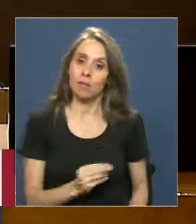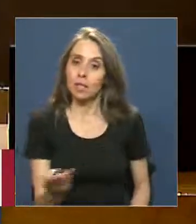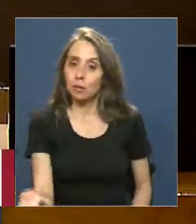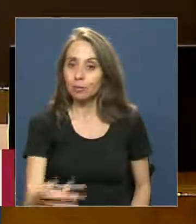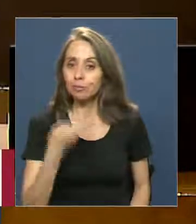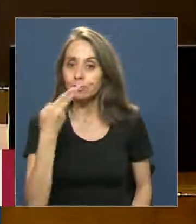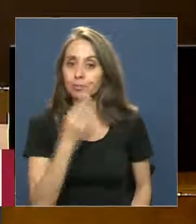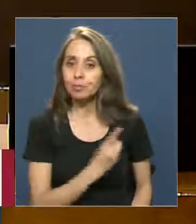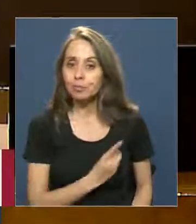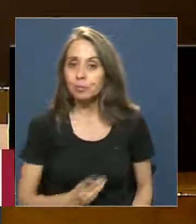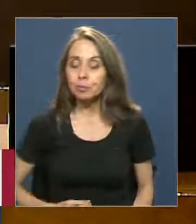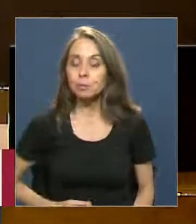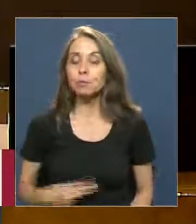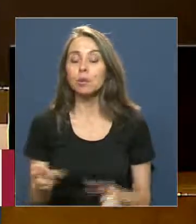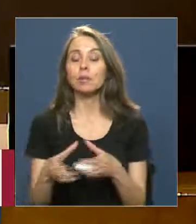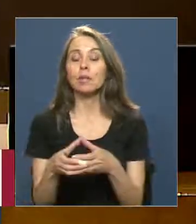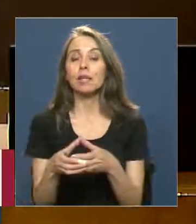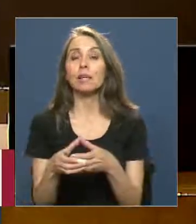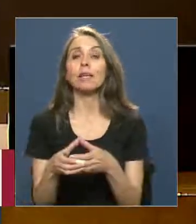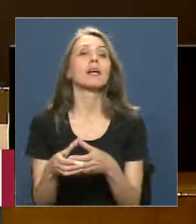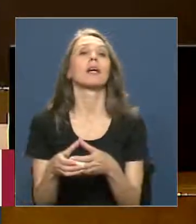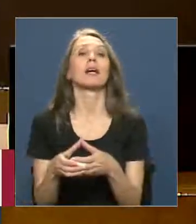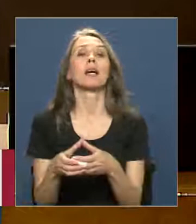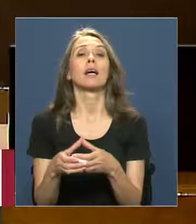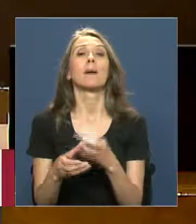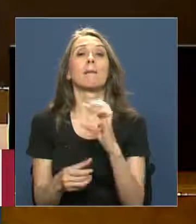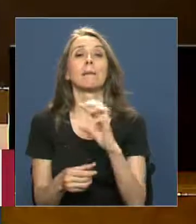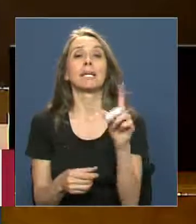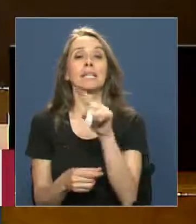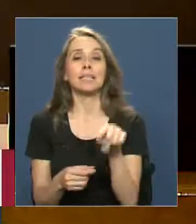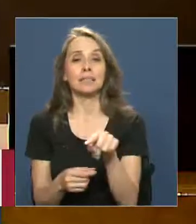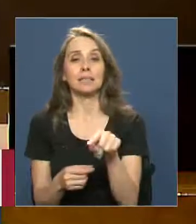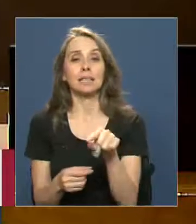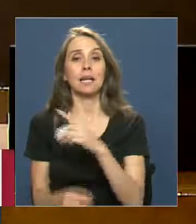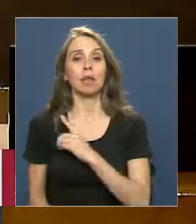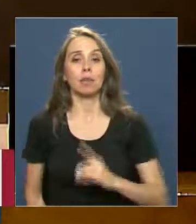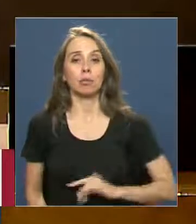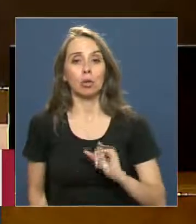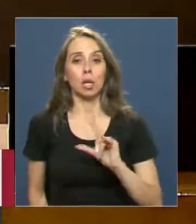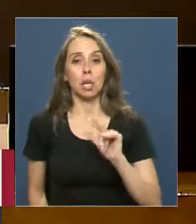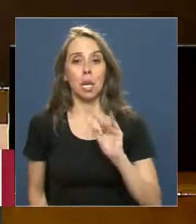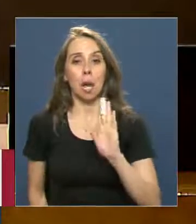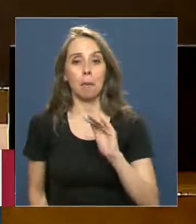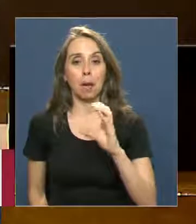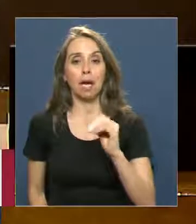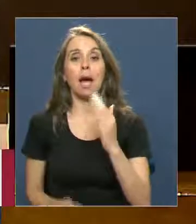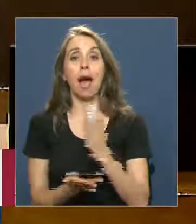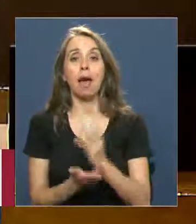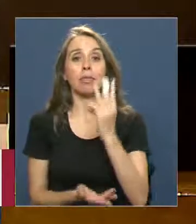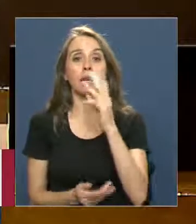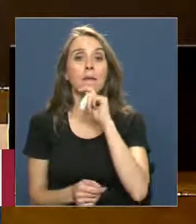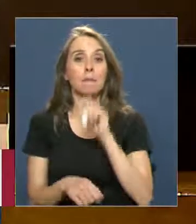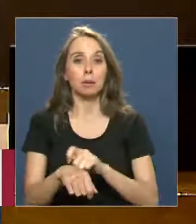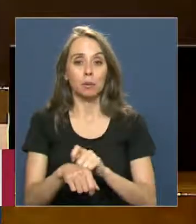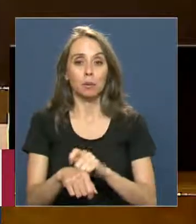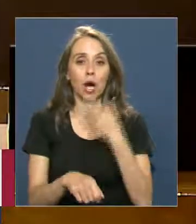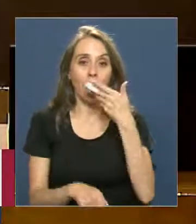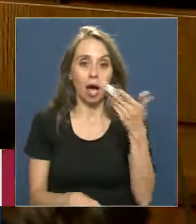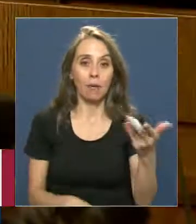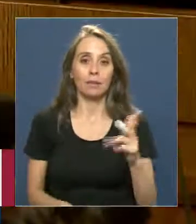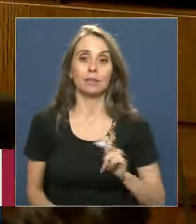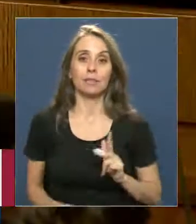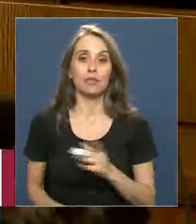diputado integrante del Comité del Partido Socialista, diputado Marcos Ilavaca, hasta por 3 minutos. Tiene la palabra, señor diputado. Muchas